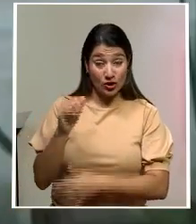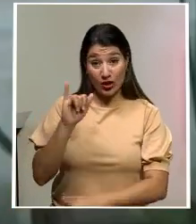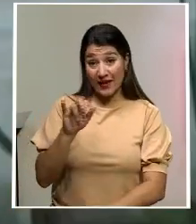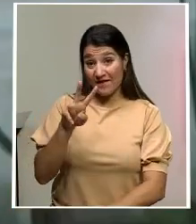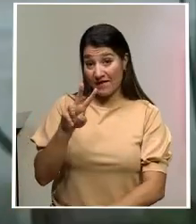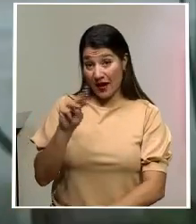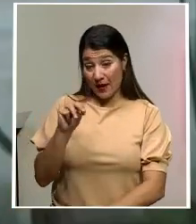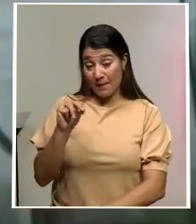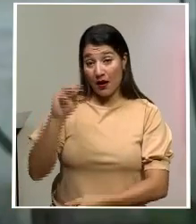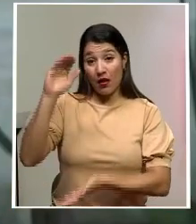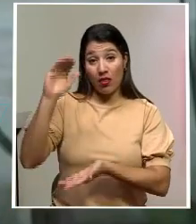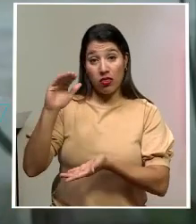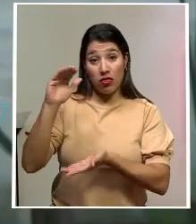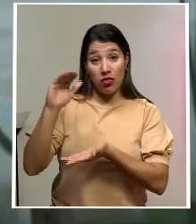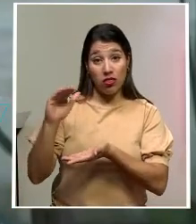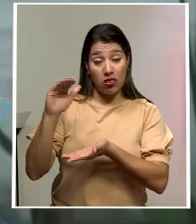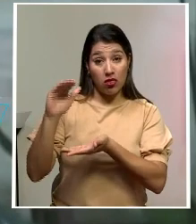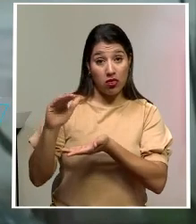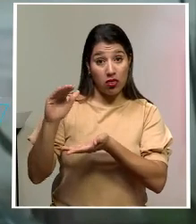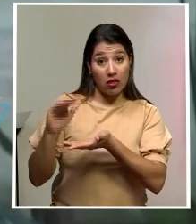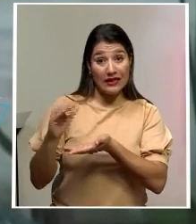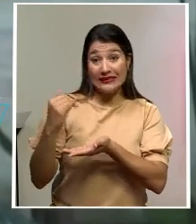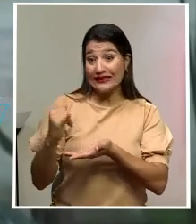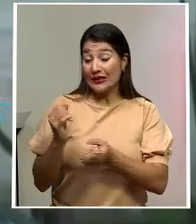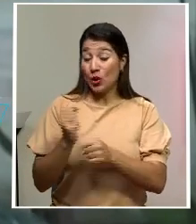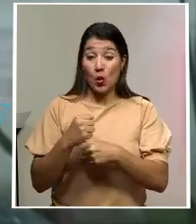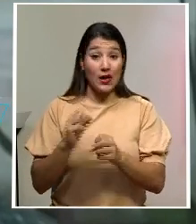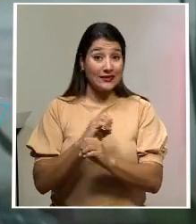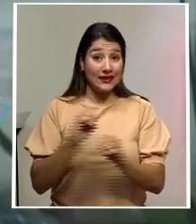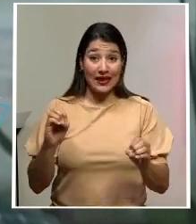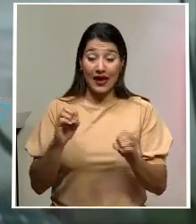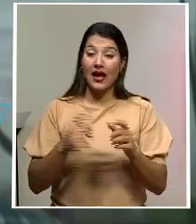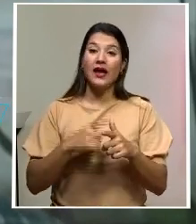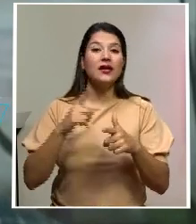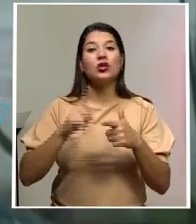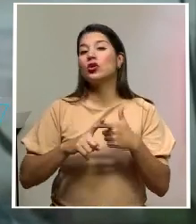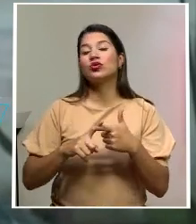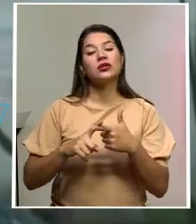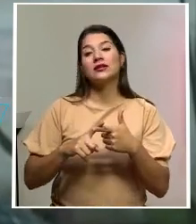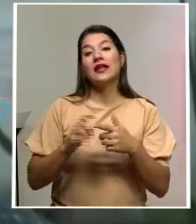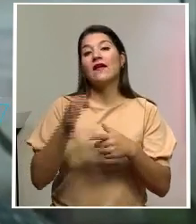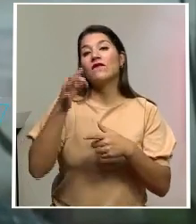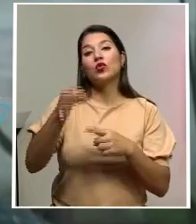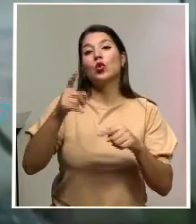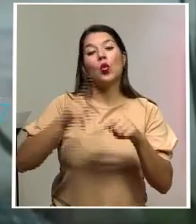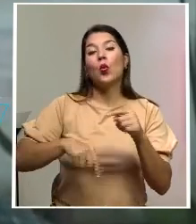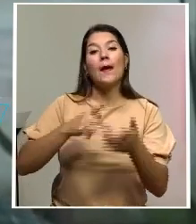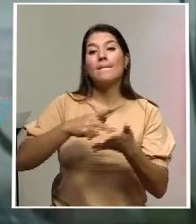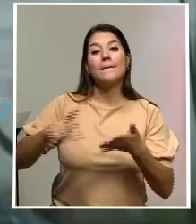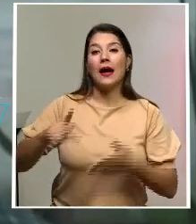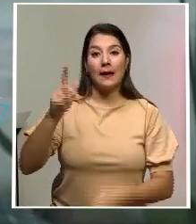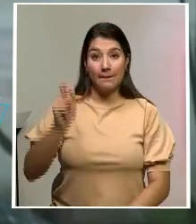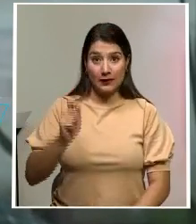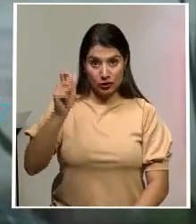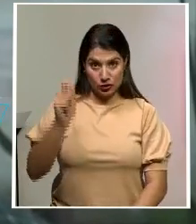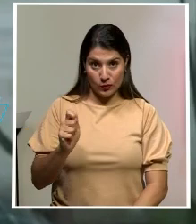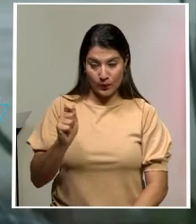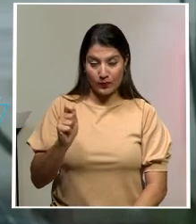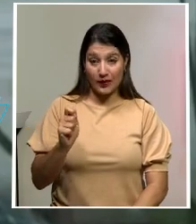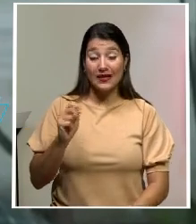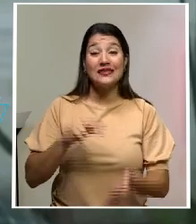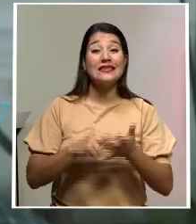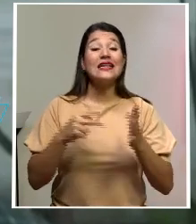que el fondo va a ser incapaz de pagar las pensiones que ya han sido otorgadas. Eso implica que